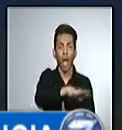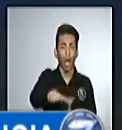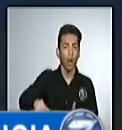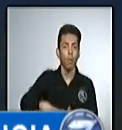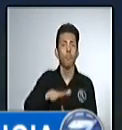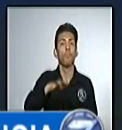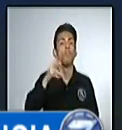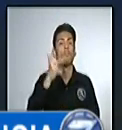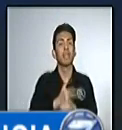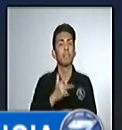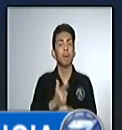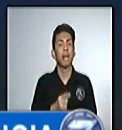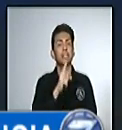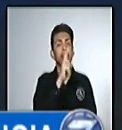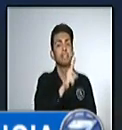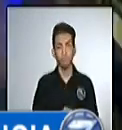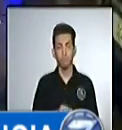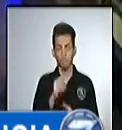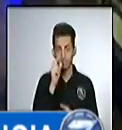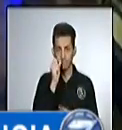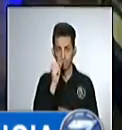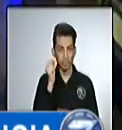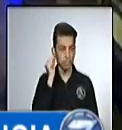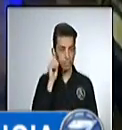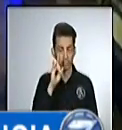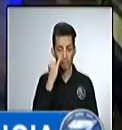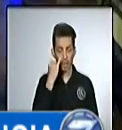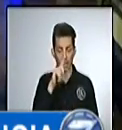sus 199 años de libertad.